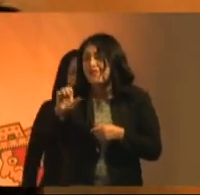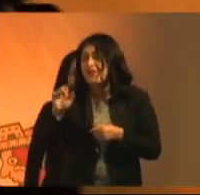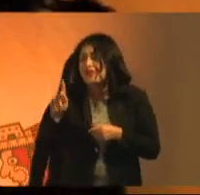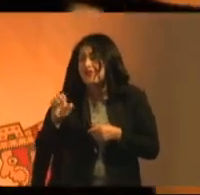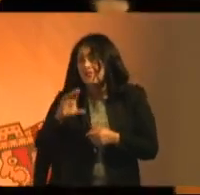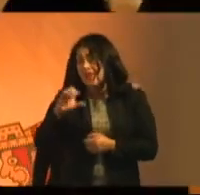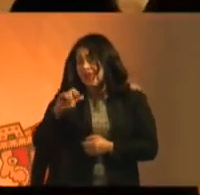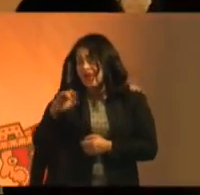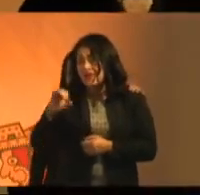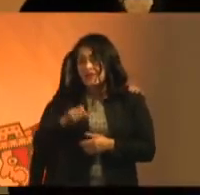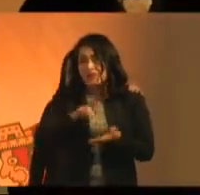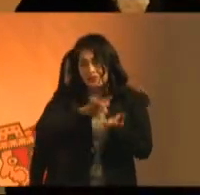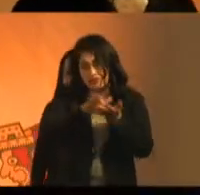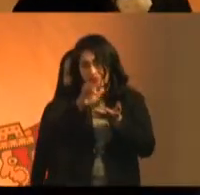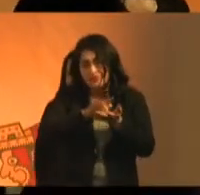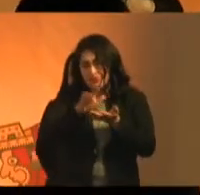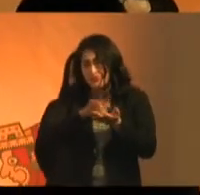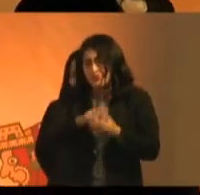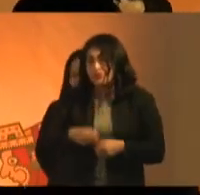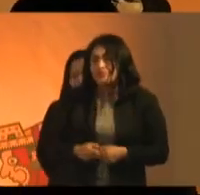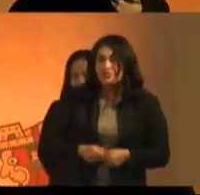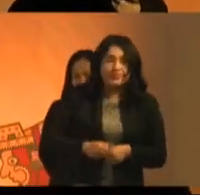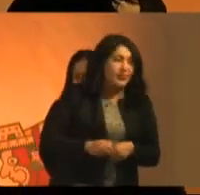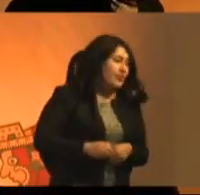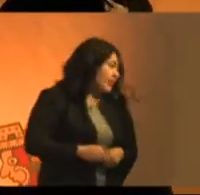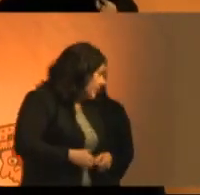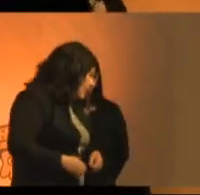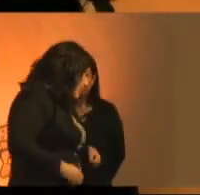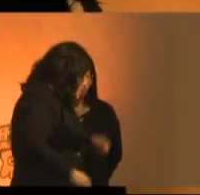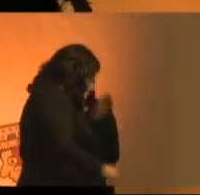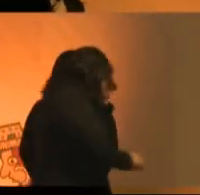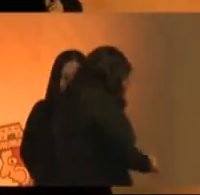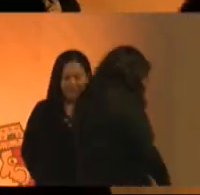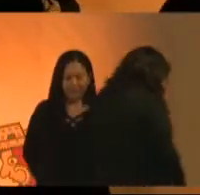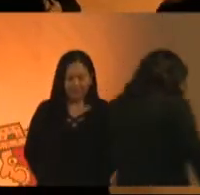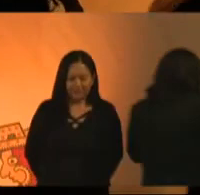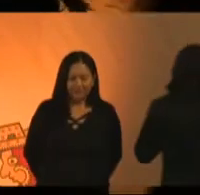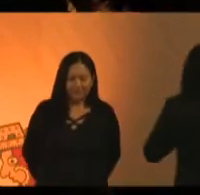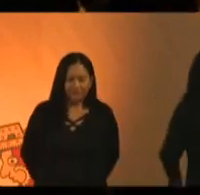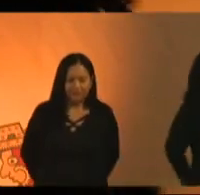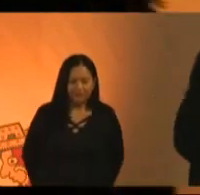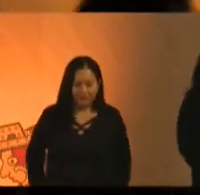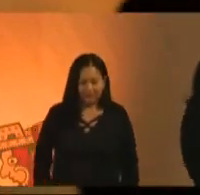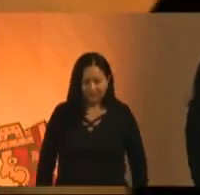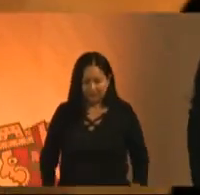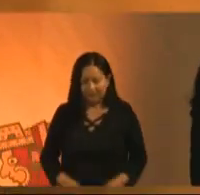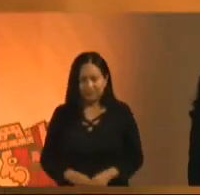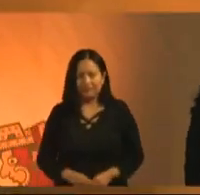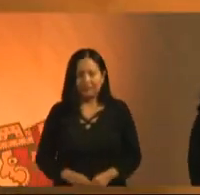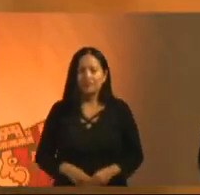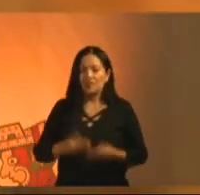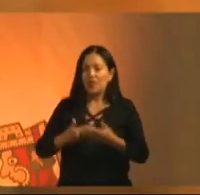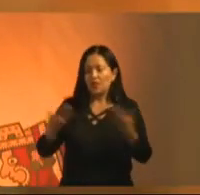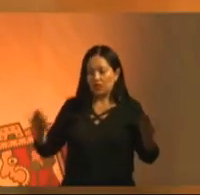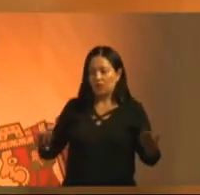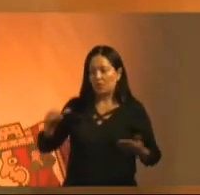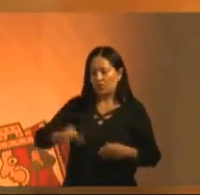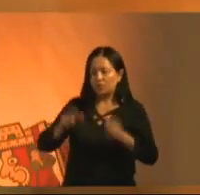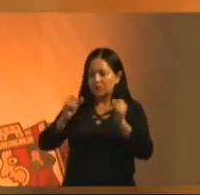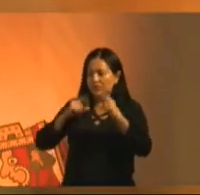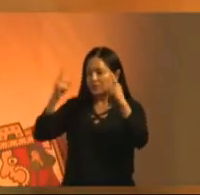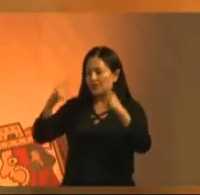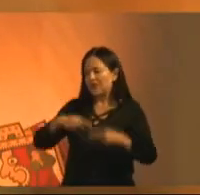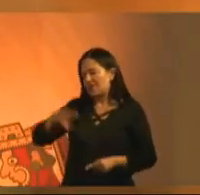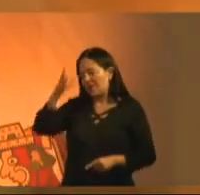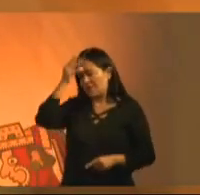que todavía es hoy alguien a quien podemos ser a quien podemos admirar y de quien podemos aprender es